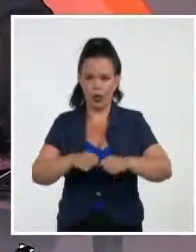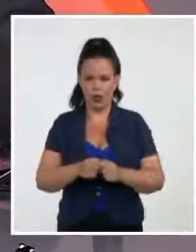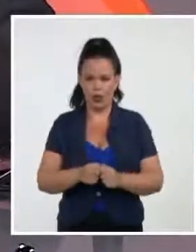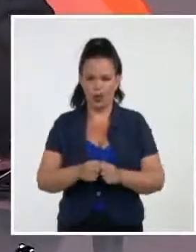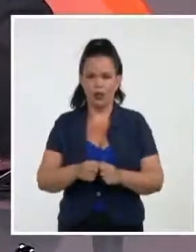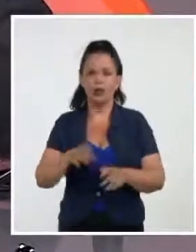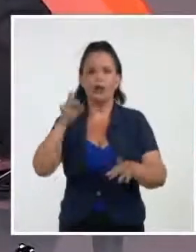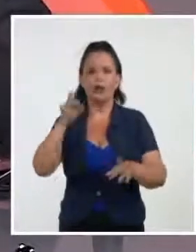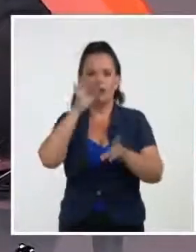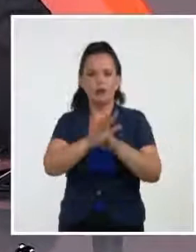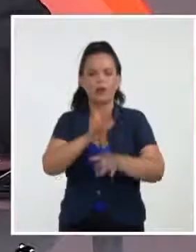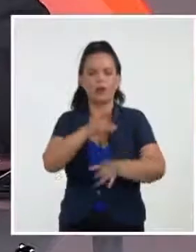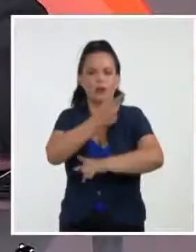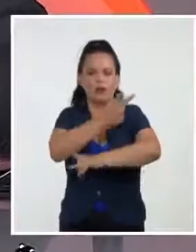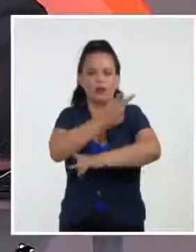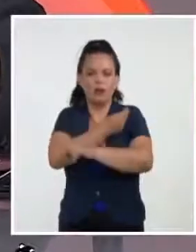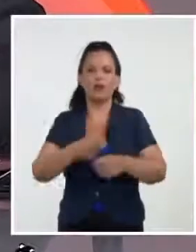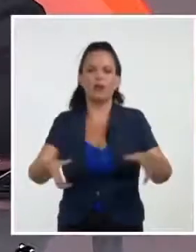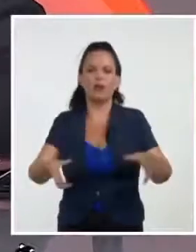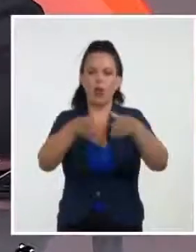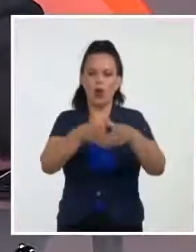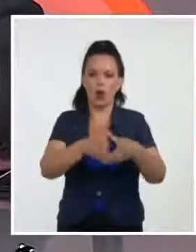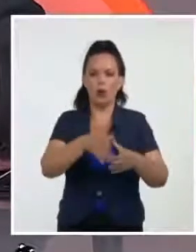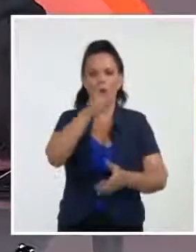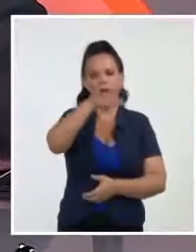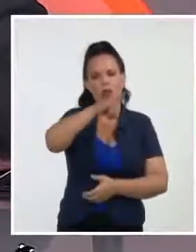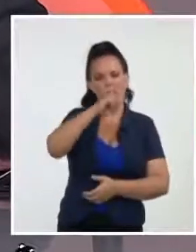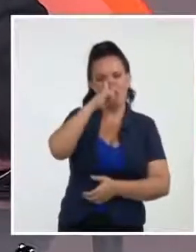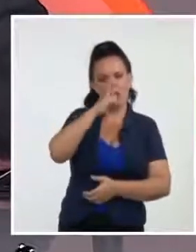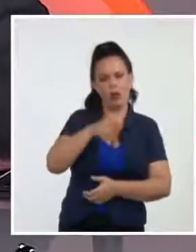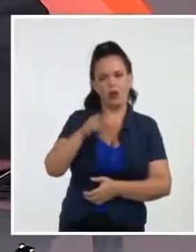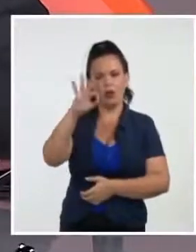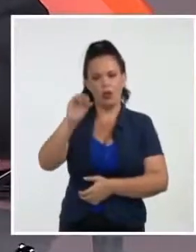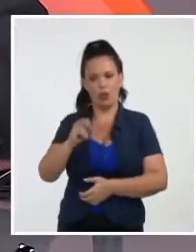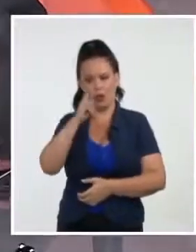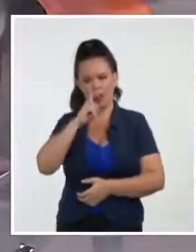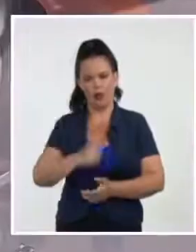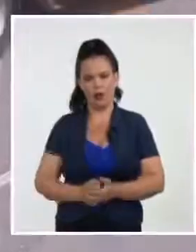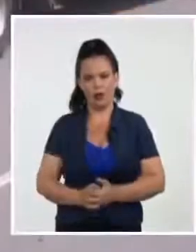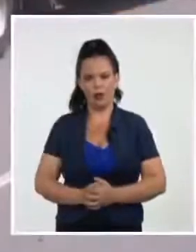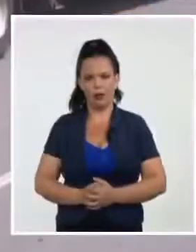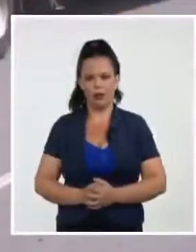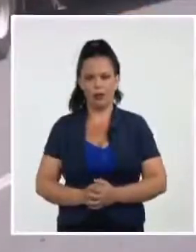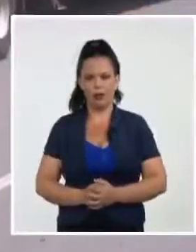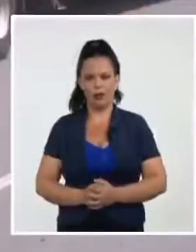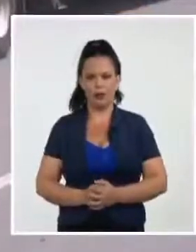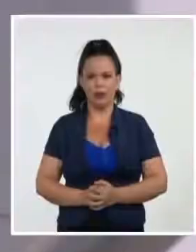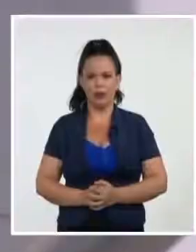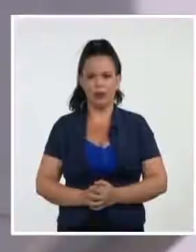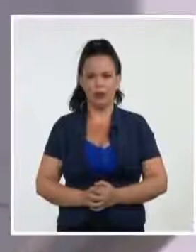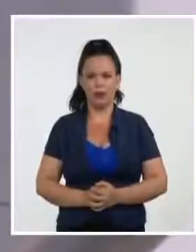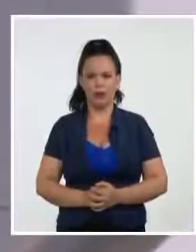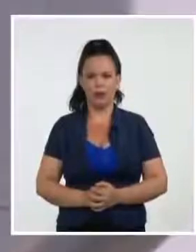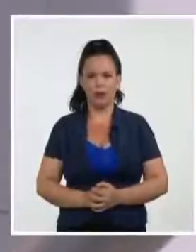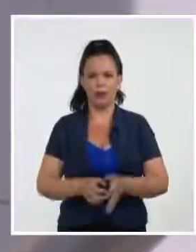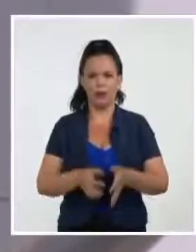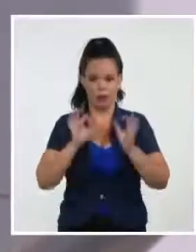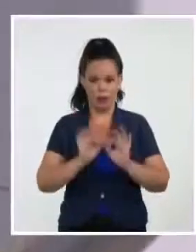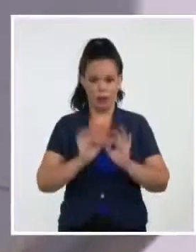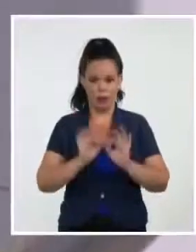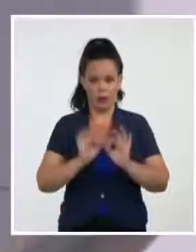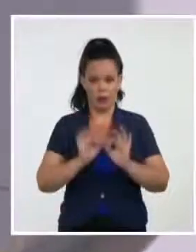poblacional comprendido entre los 19 y los 80 años de edad. Cuando en Guantánamo continúa la llegada de lotes de